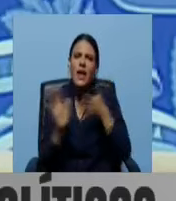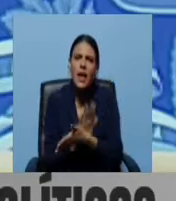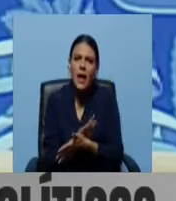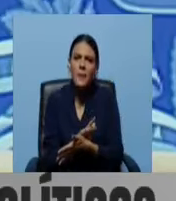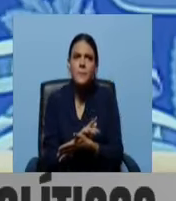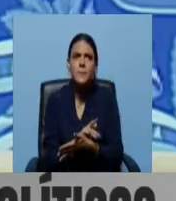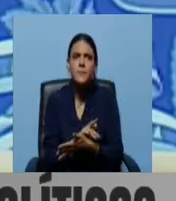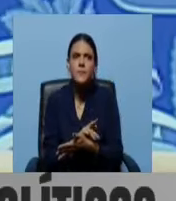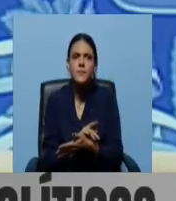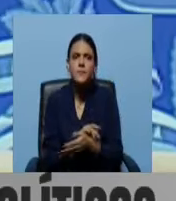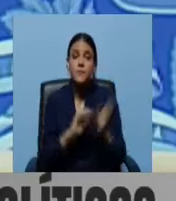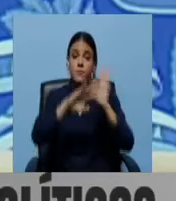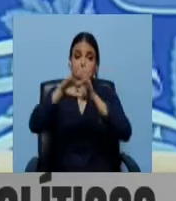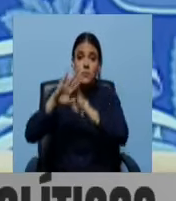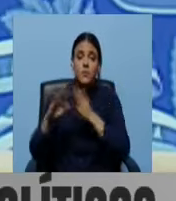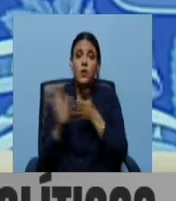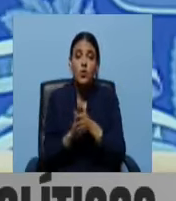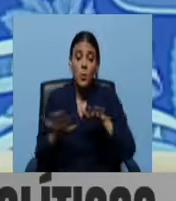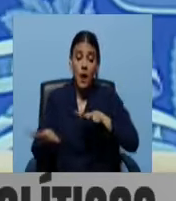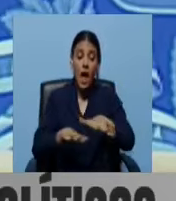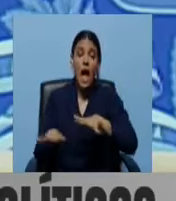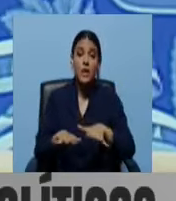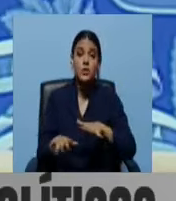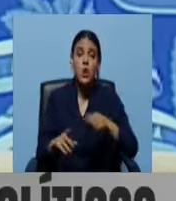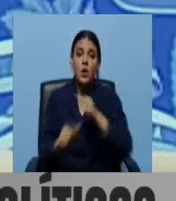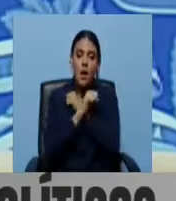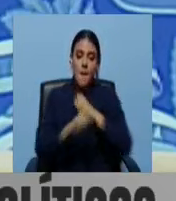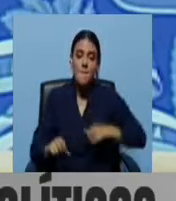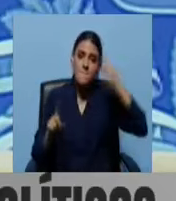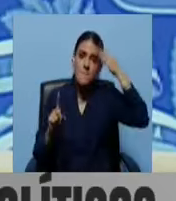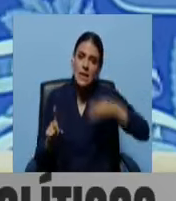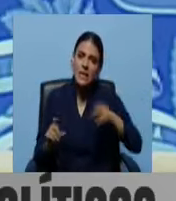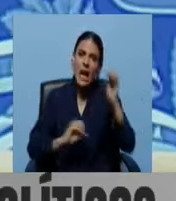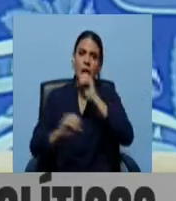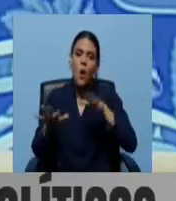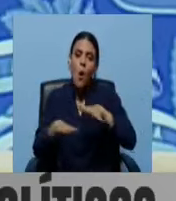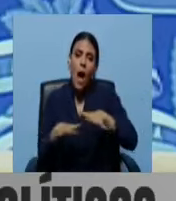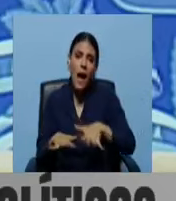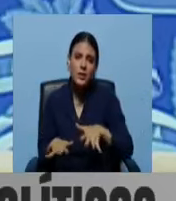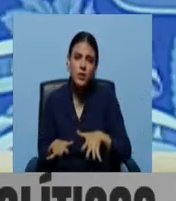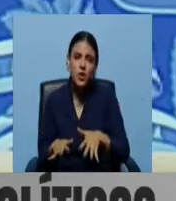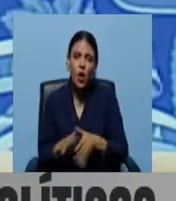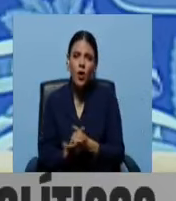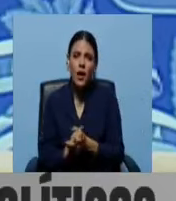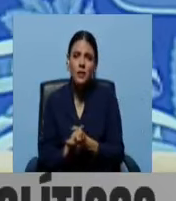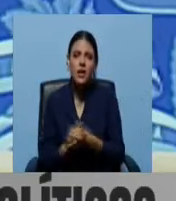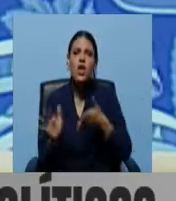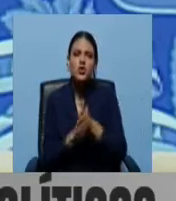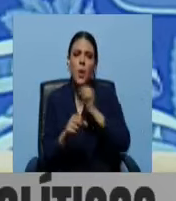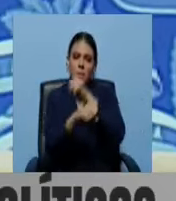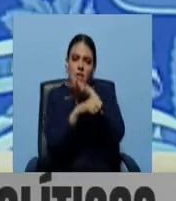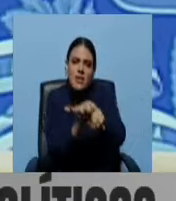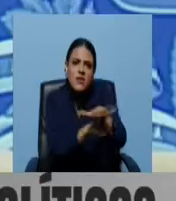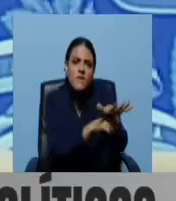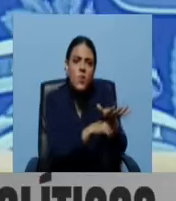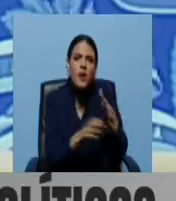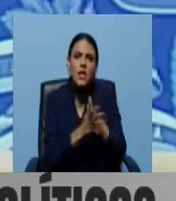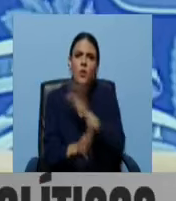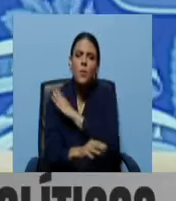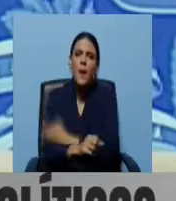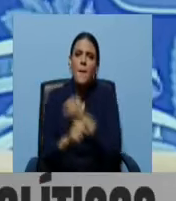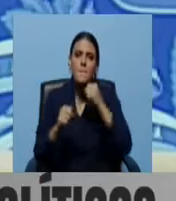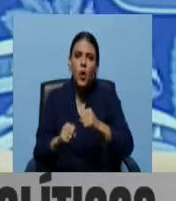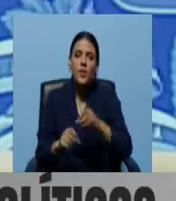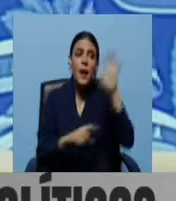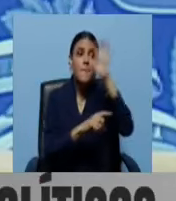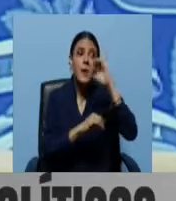con llamados a acciones militares o acciones de influencia de poderes o